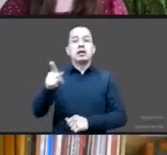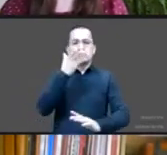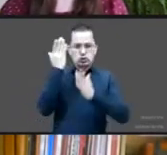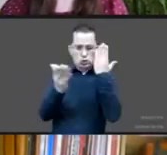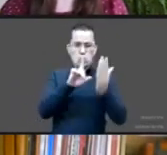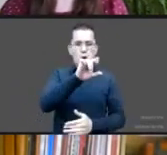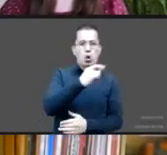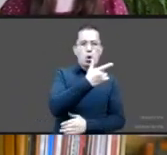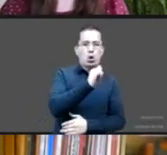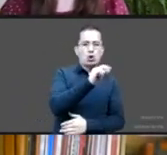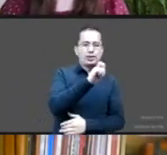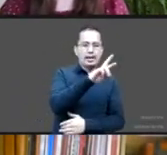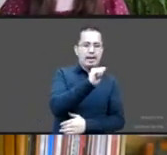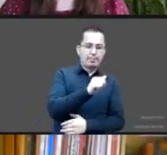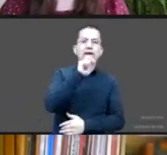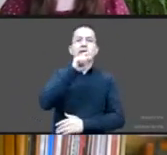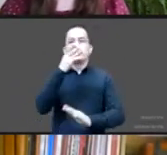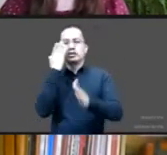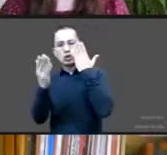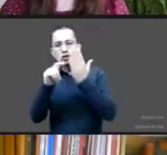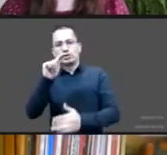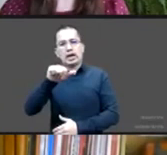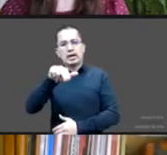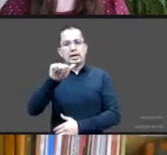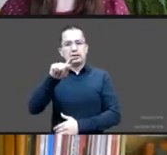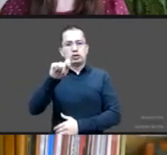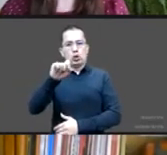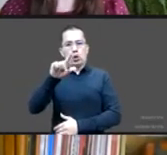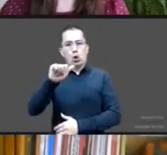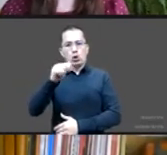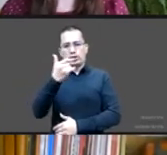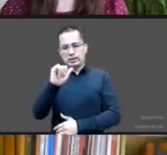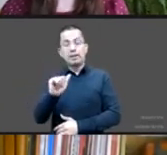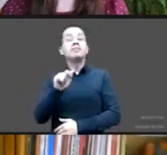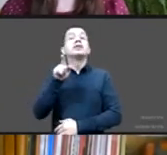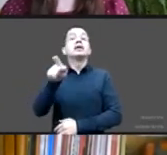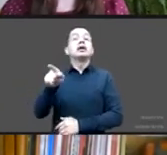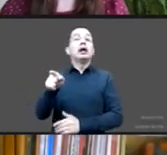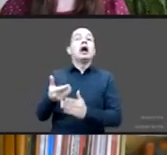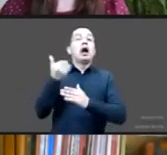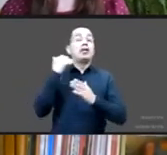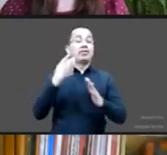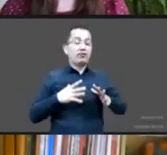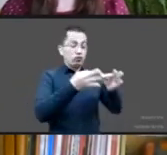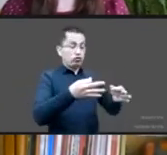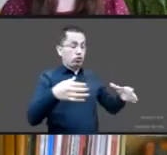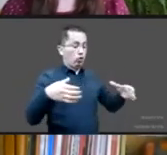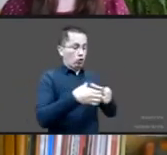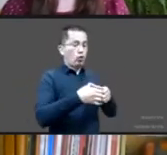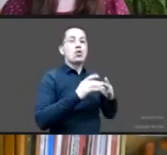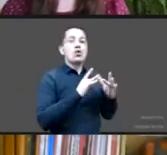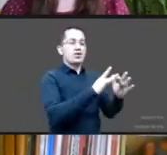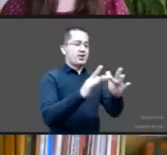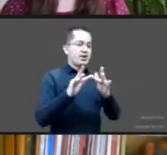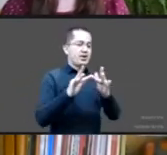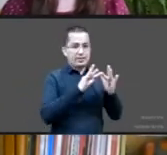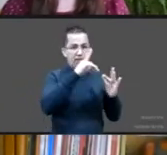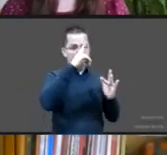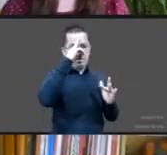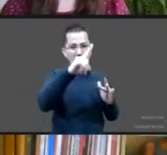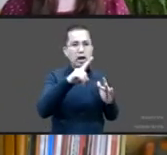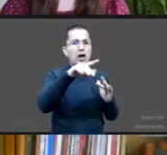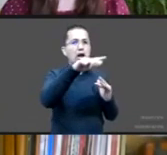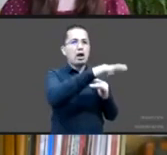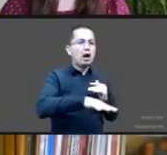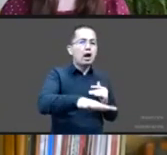Tanatología es miembro Verónica es miembro fundadora de la Red de Activismo e Investigación por la Convivencia